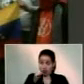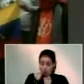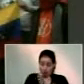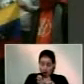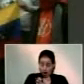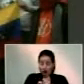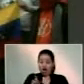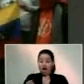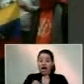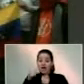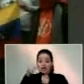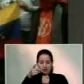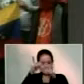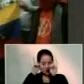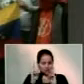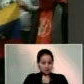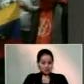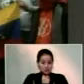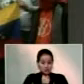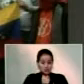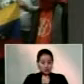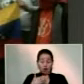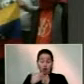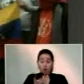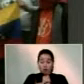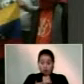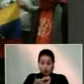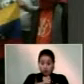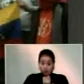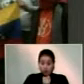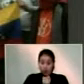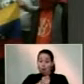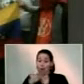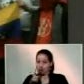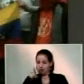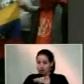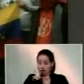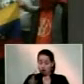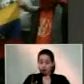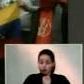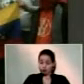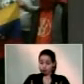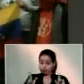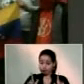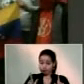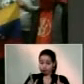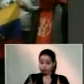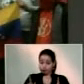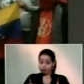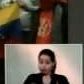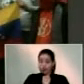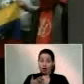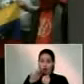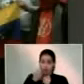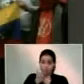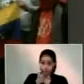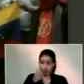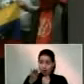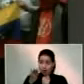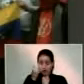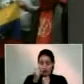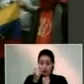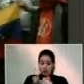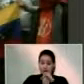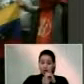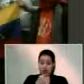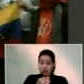después entonces se va a decidir si los planteamientos pueden darse lugar. Tú sabes que para recurrir a las instancias internacionales pues la